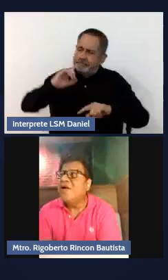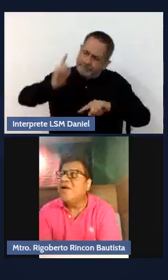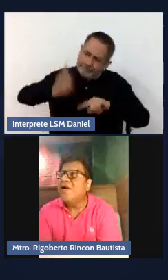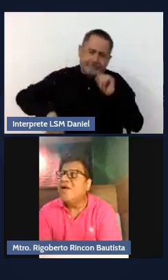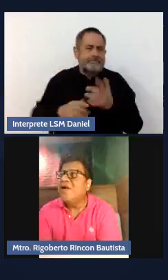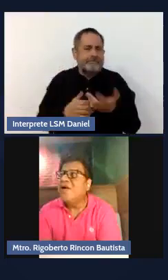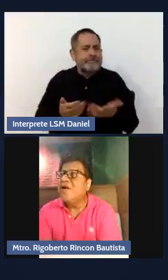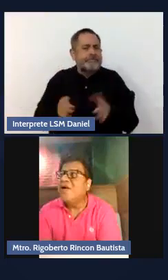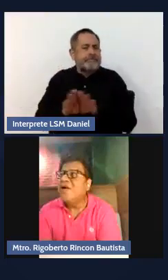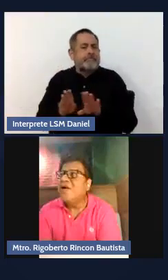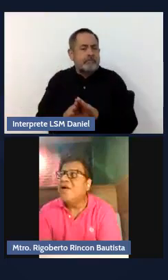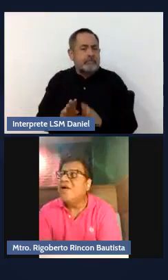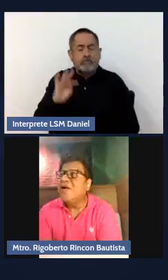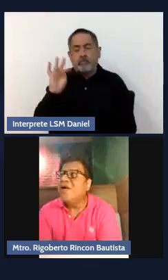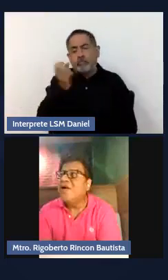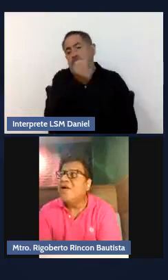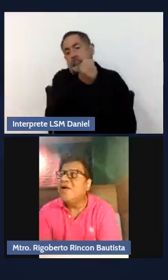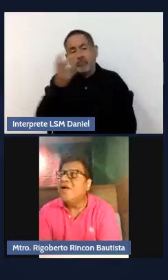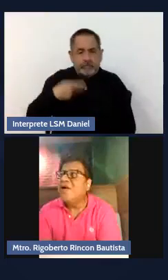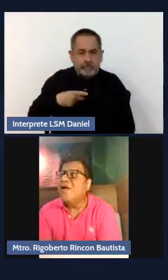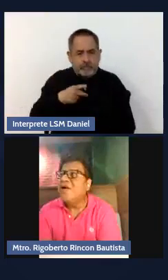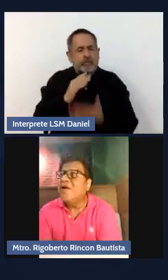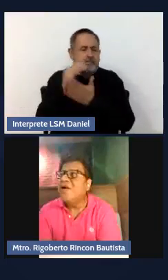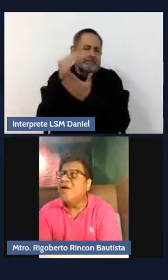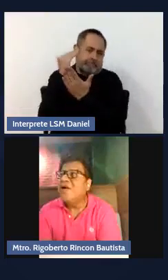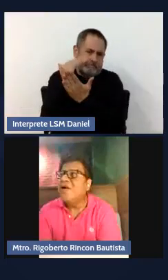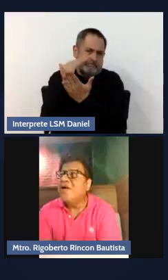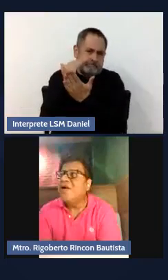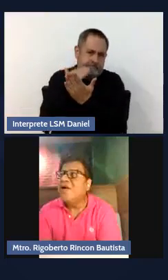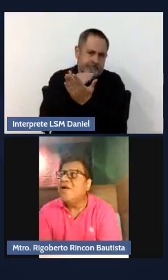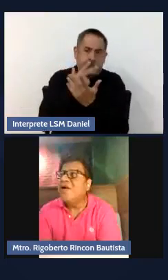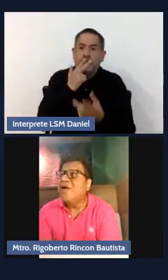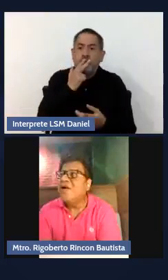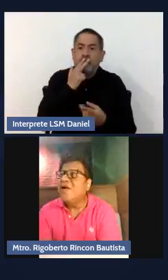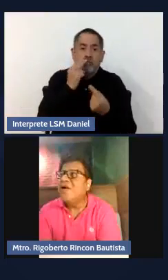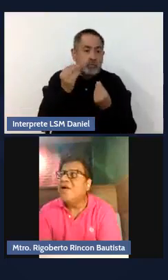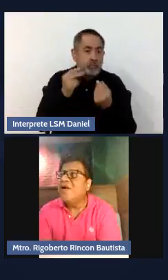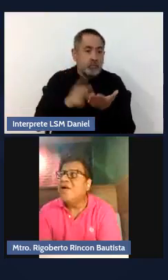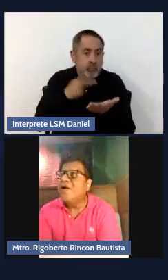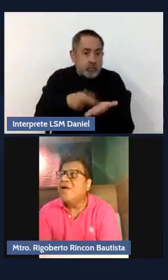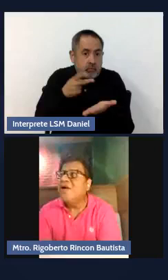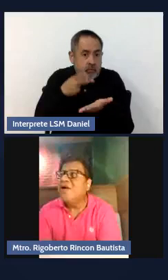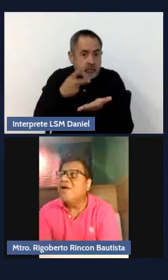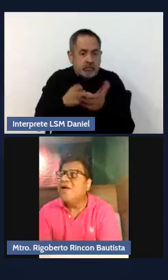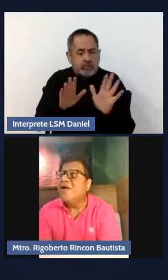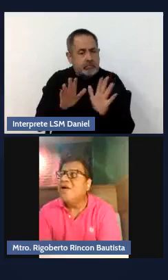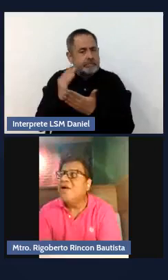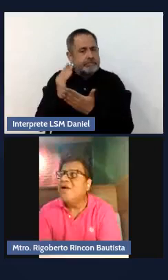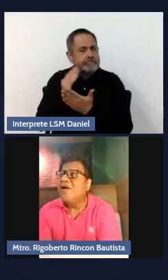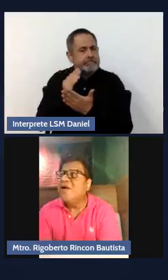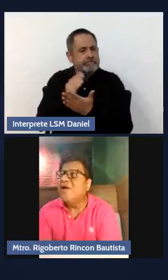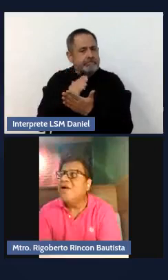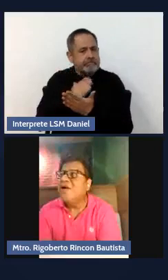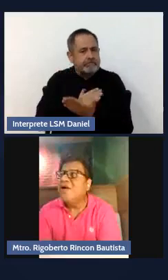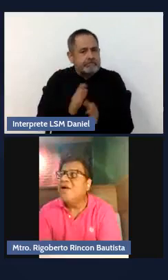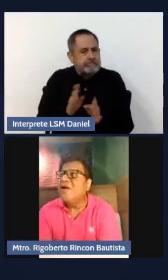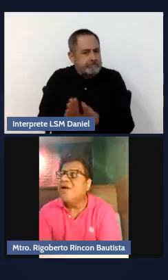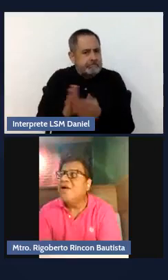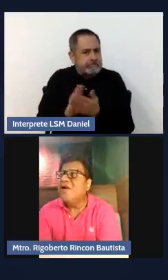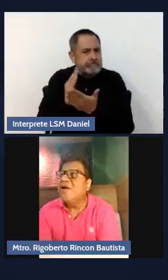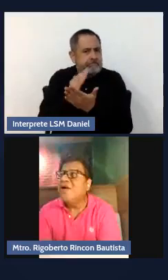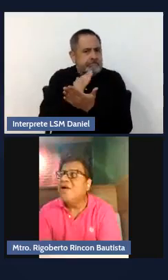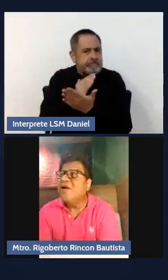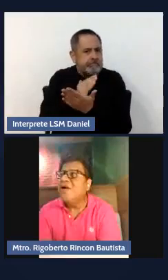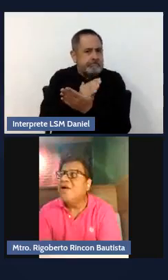momento en reducir la cantidad determinada cómo es del consumo de